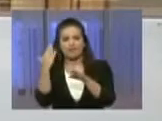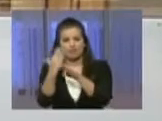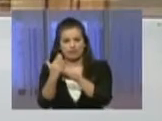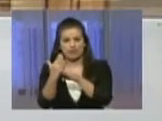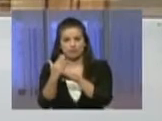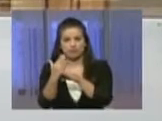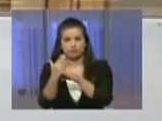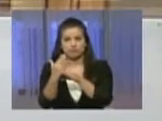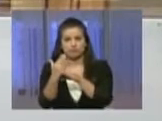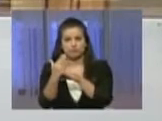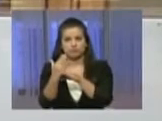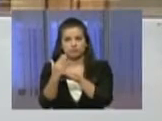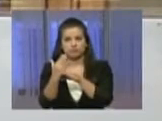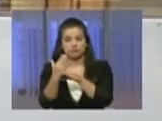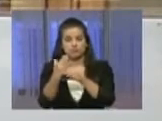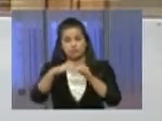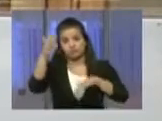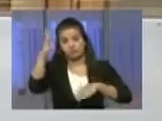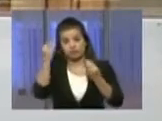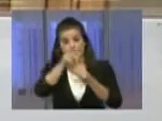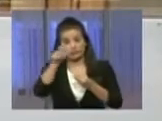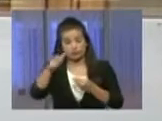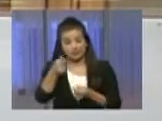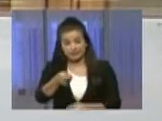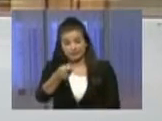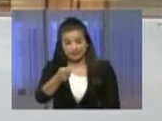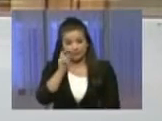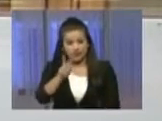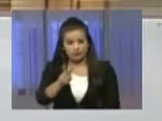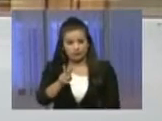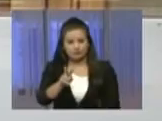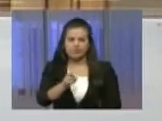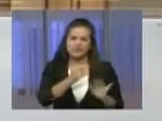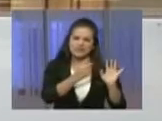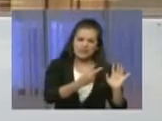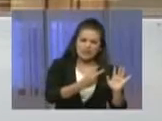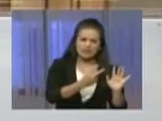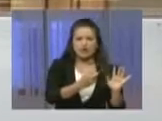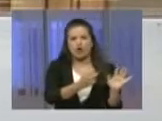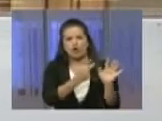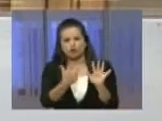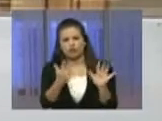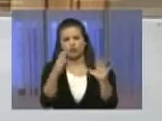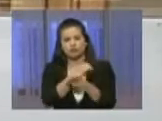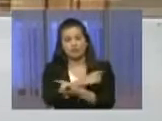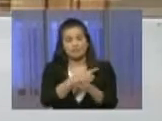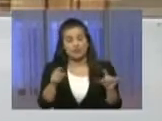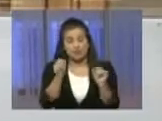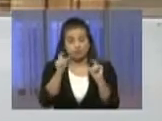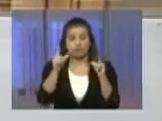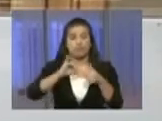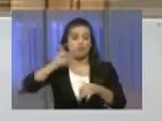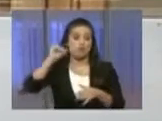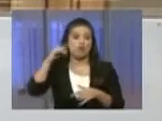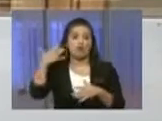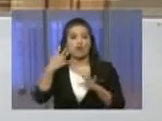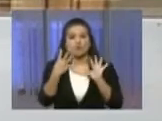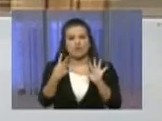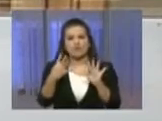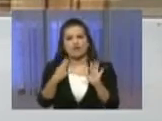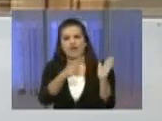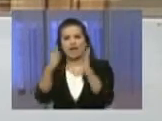10:30 tuvimos muy buena sintonía de 7 8 de la noche pero impresionante Cómo se dispara 9 10 de la